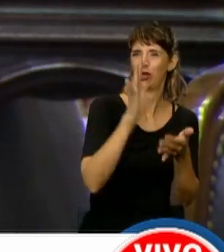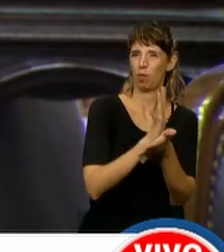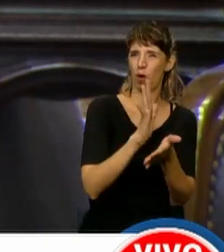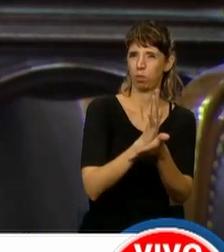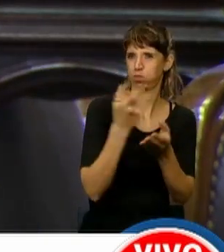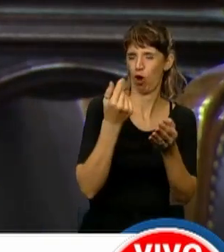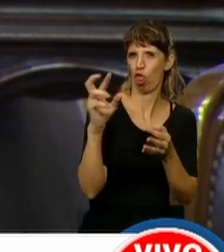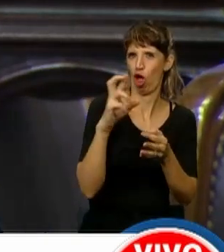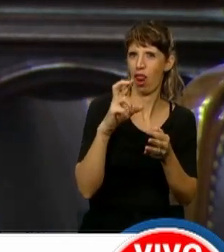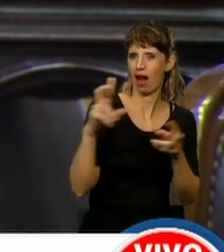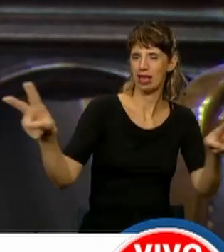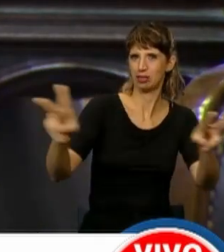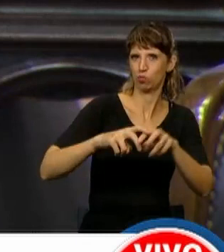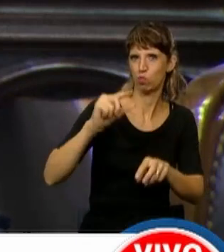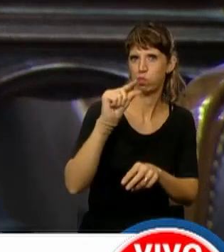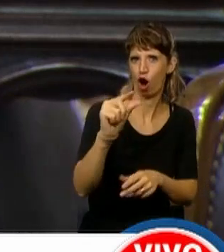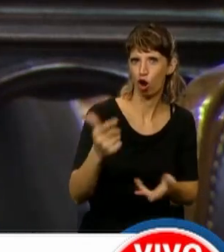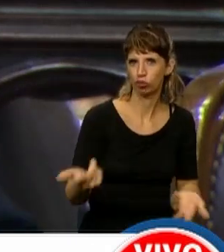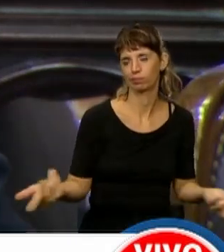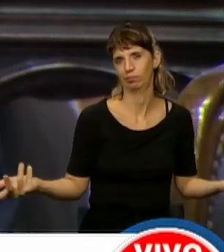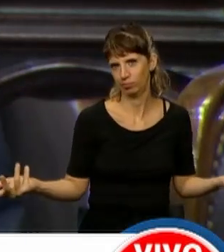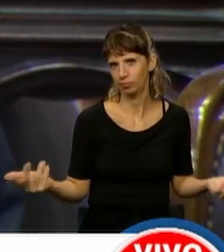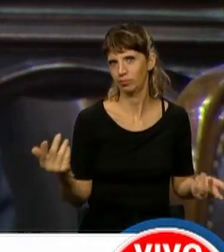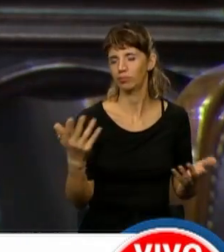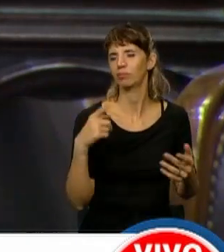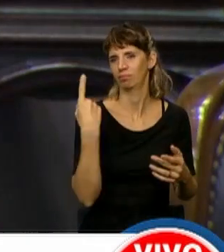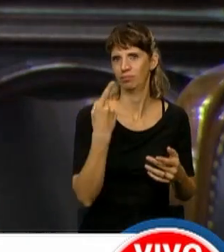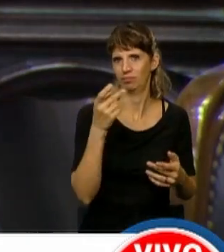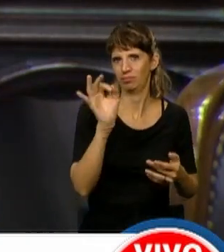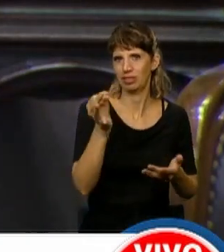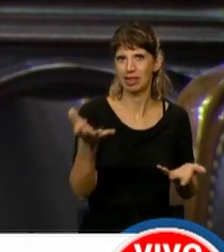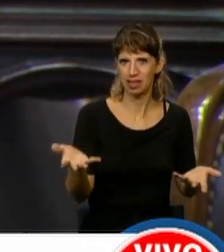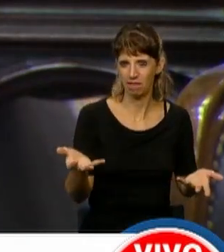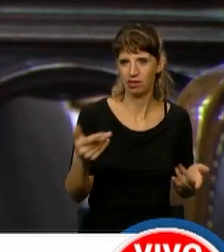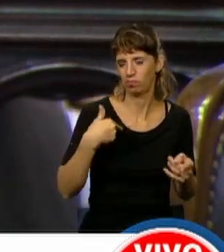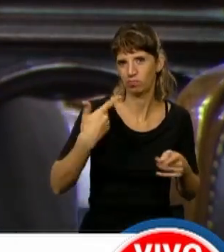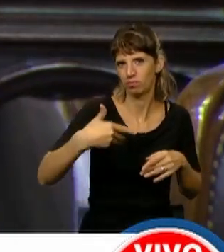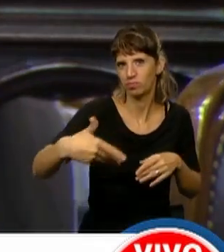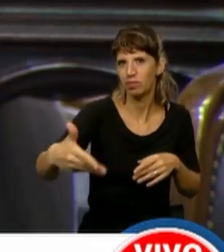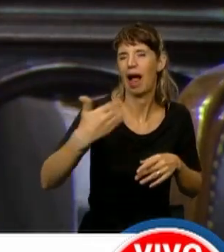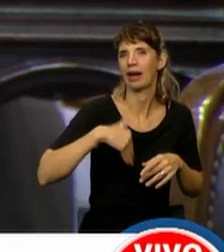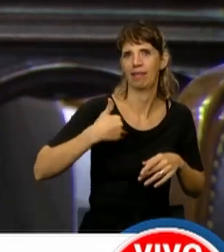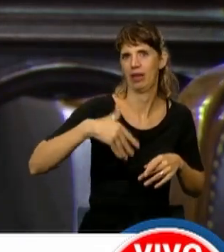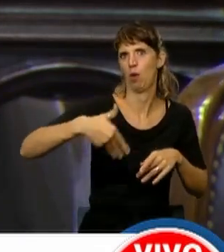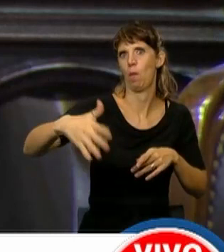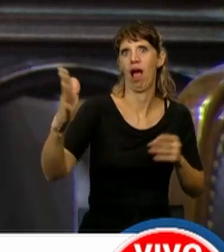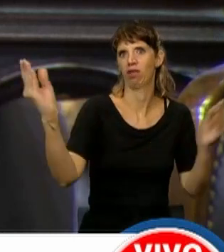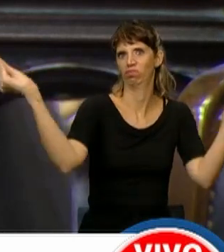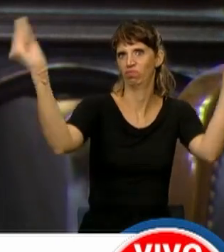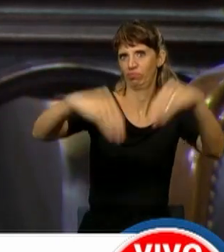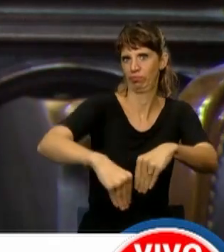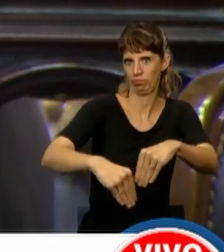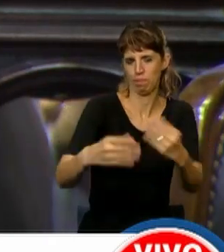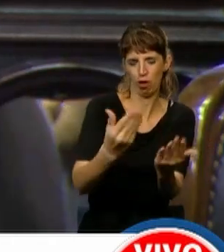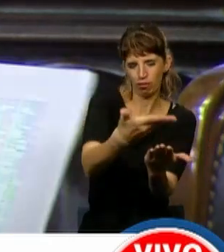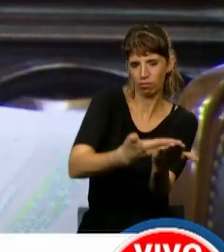lamentablemente no hace falta que yo anuncie la caída de Argentina porque ya estos números lo están diciendo.